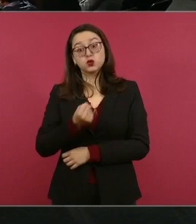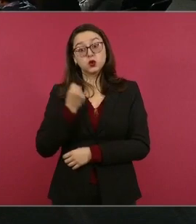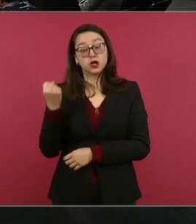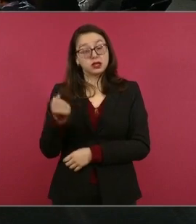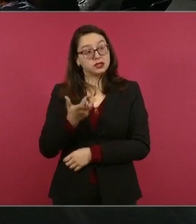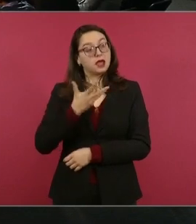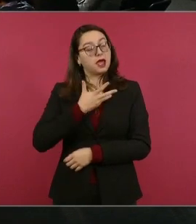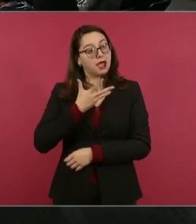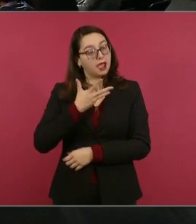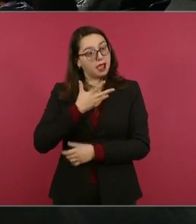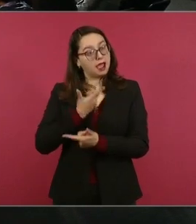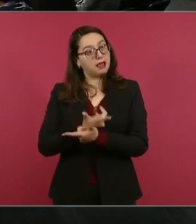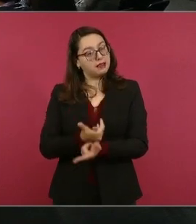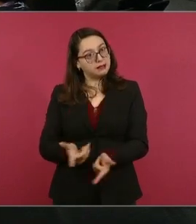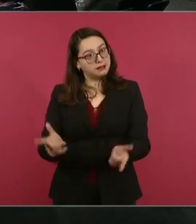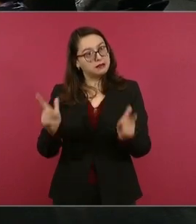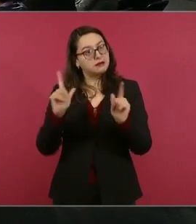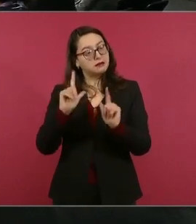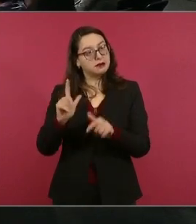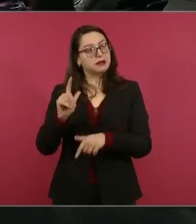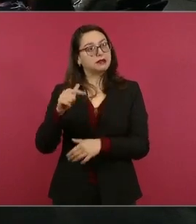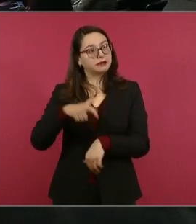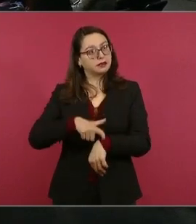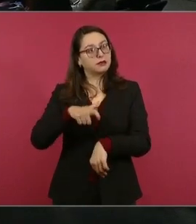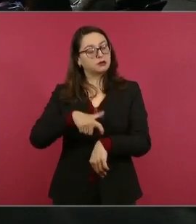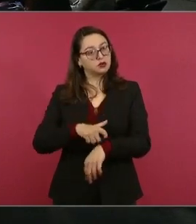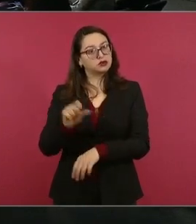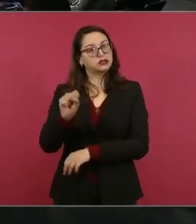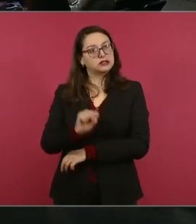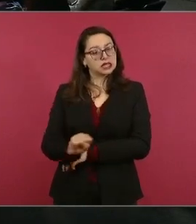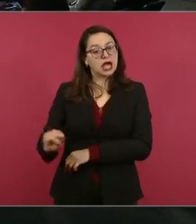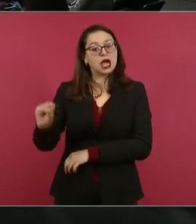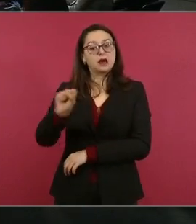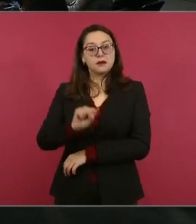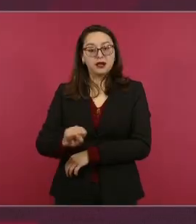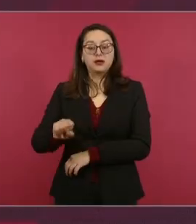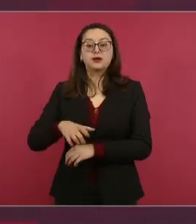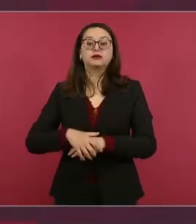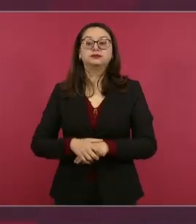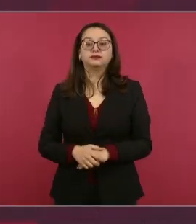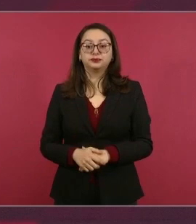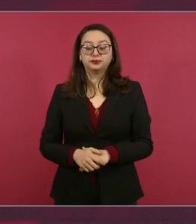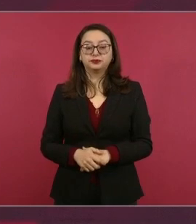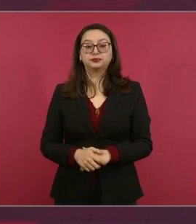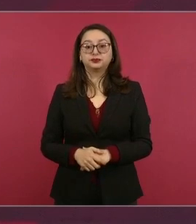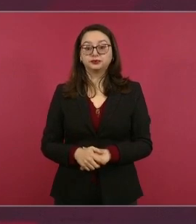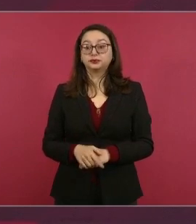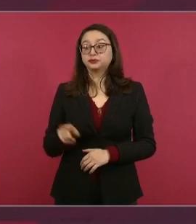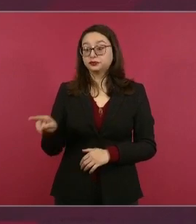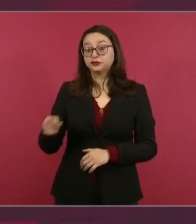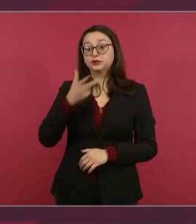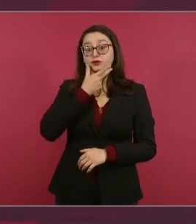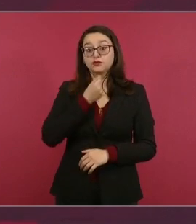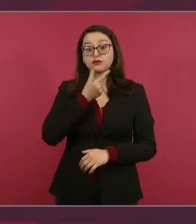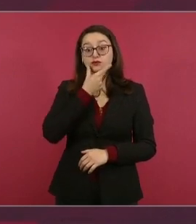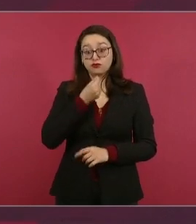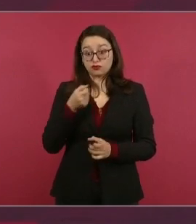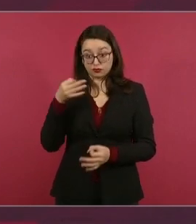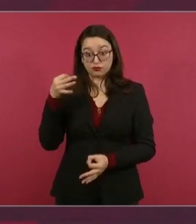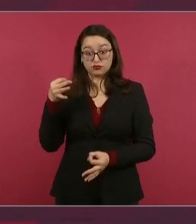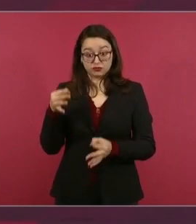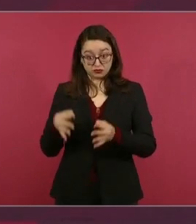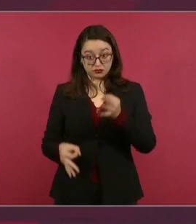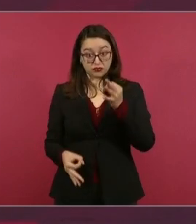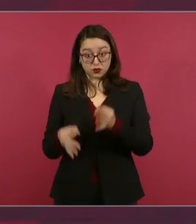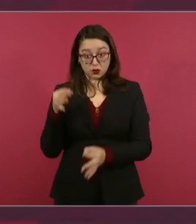Y el juez, de acuerdo al informe que tengo, sí actuó